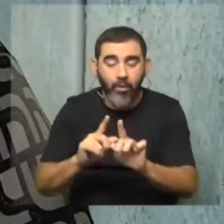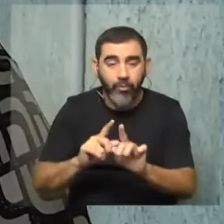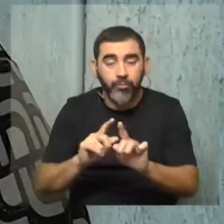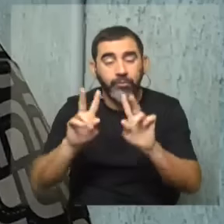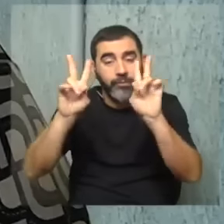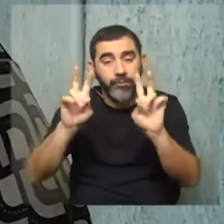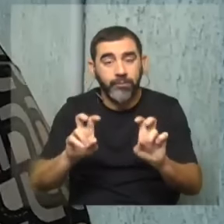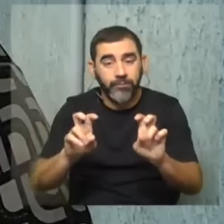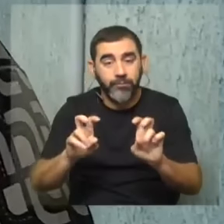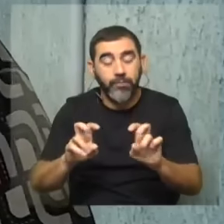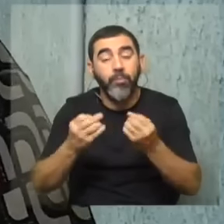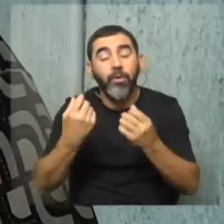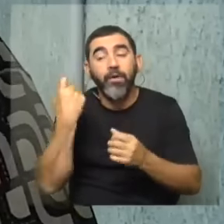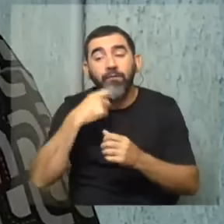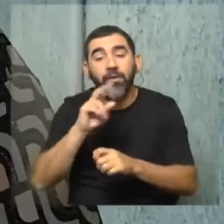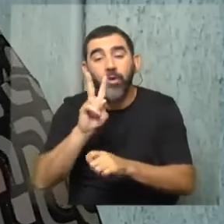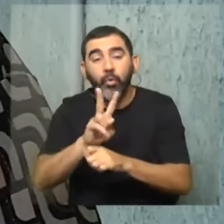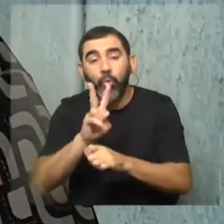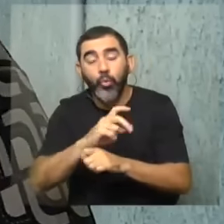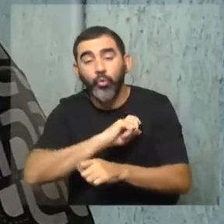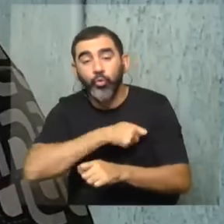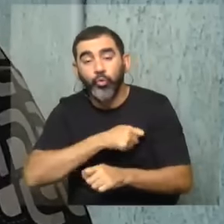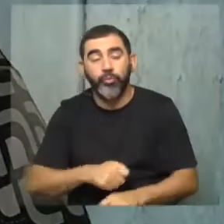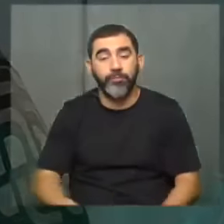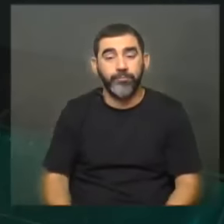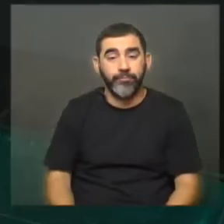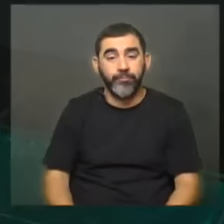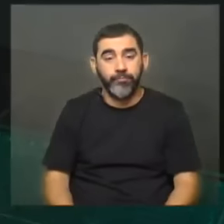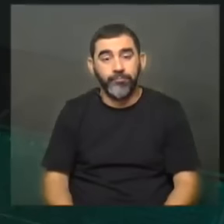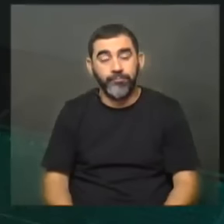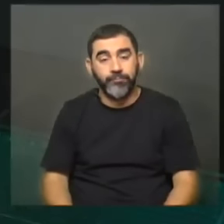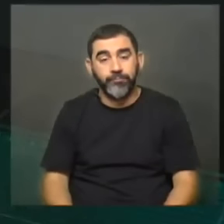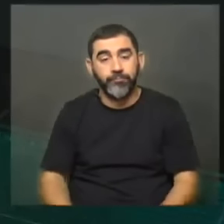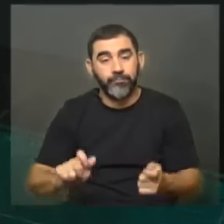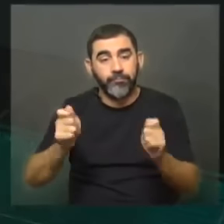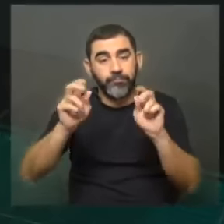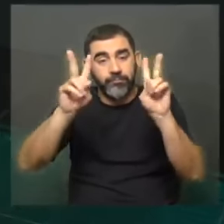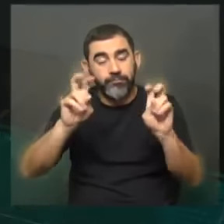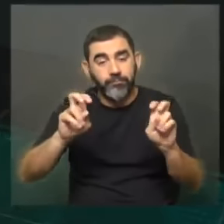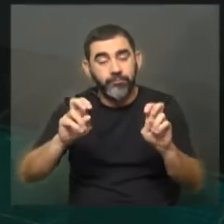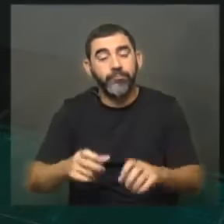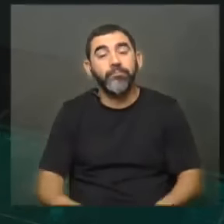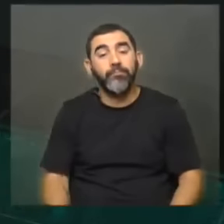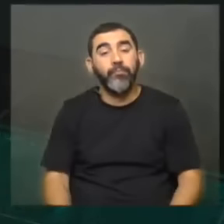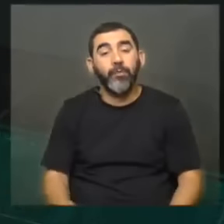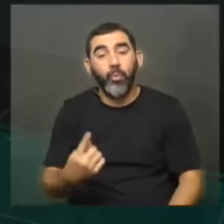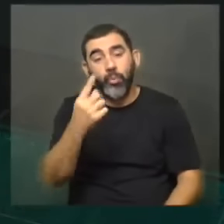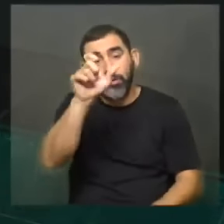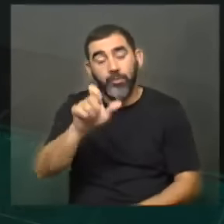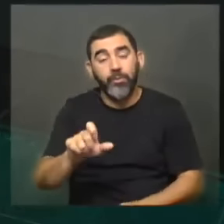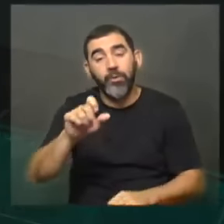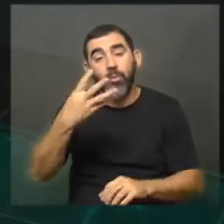aspectos por la falta de control cambiamos de asunto les contamos ahora que una persona de